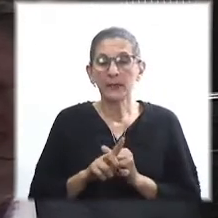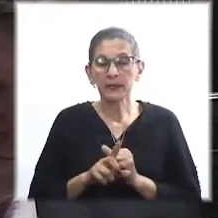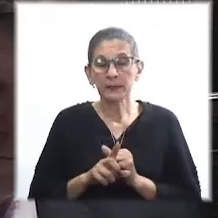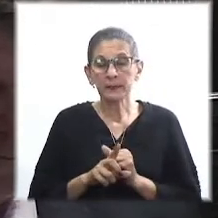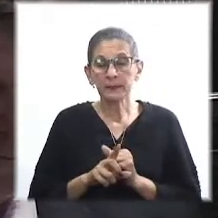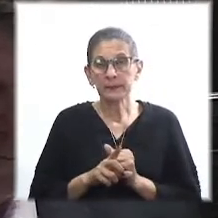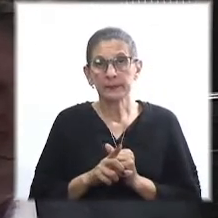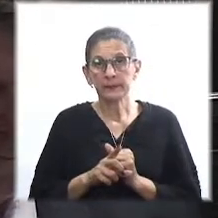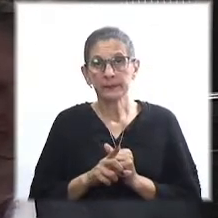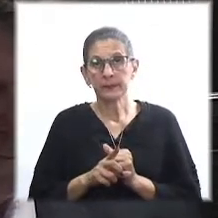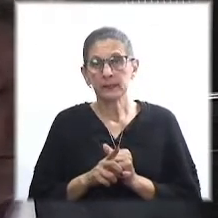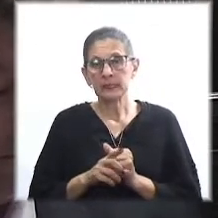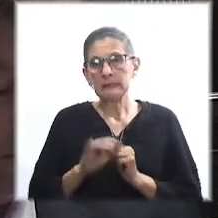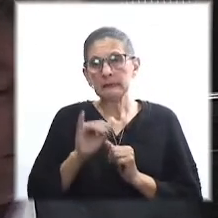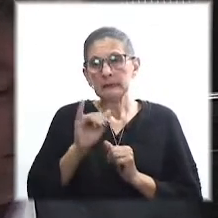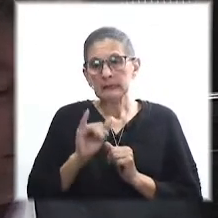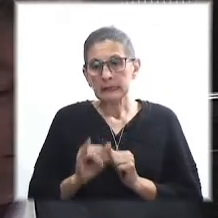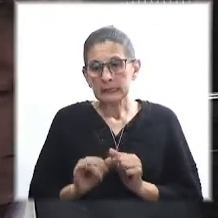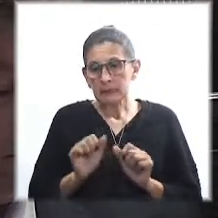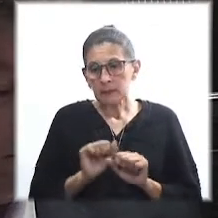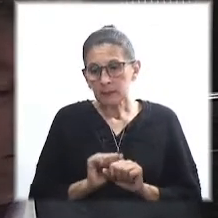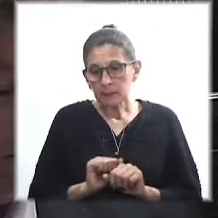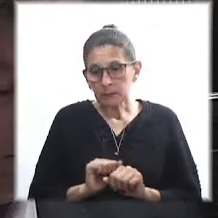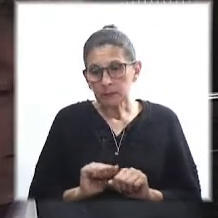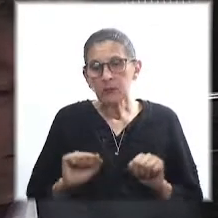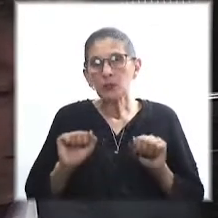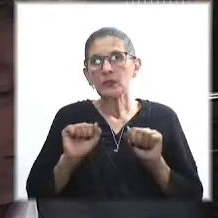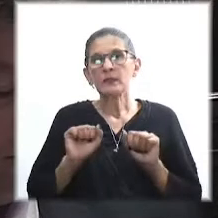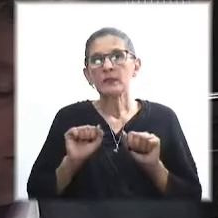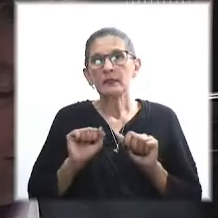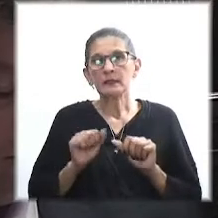pero si pudiera